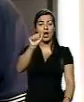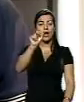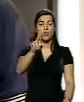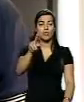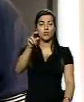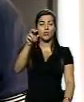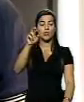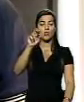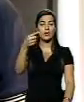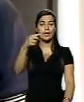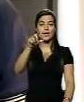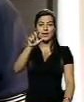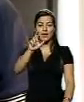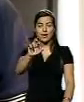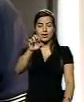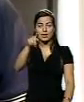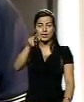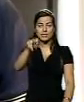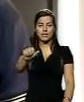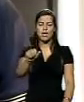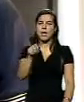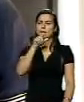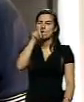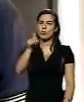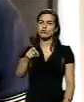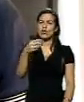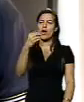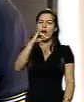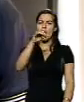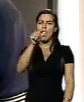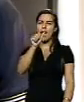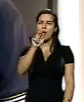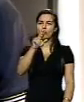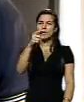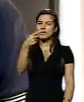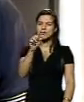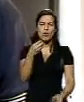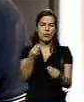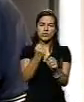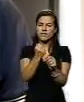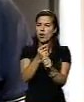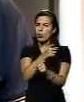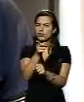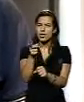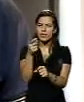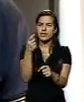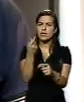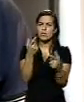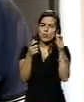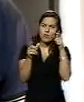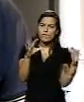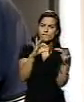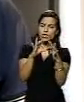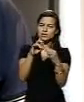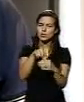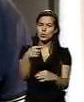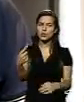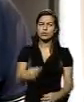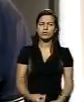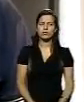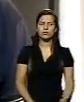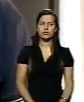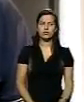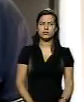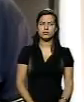¿Cómo es el trabajo de Jaureguina? ¿Cuál es la identidad del pueblo con su televisora? ¿Cuál es la identidad del